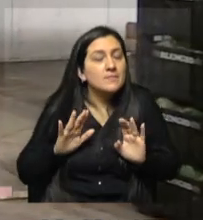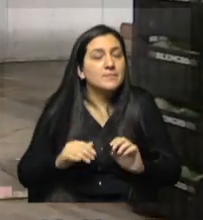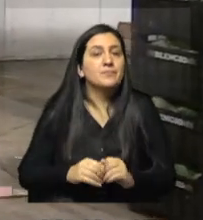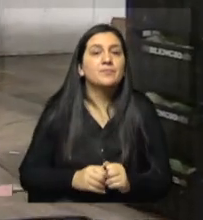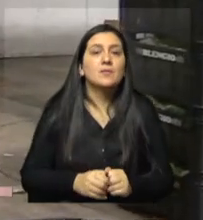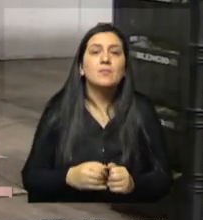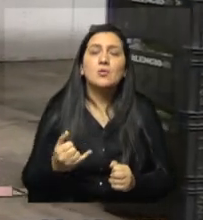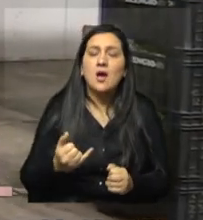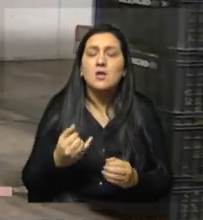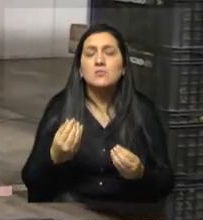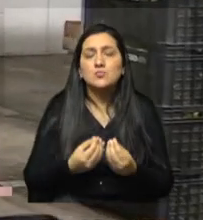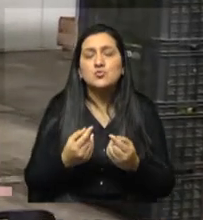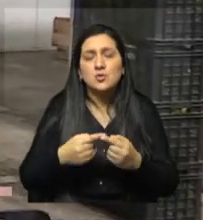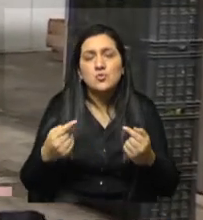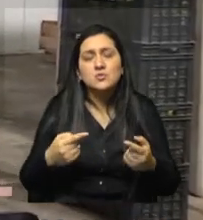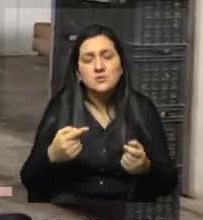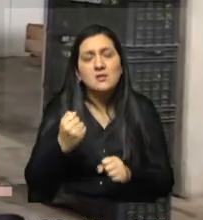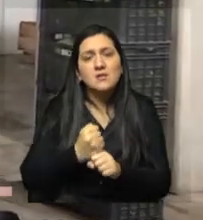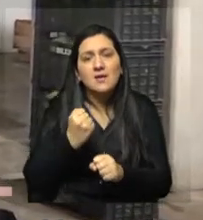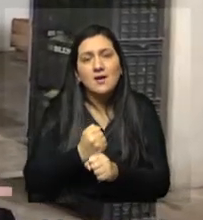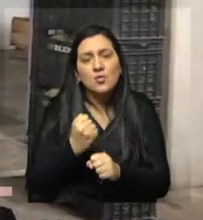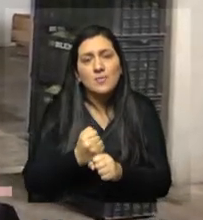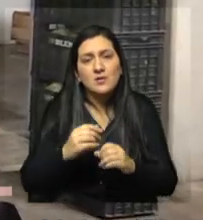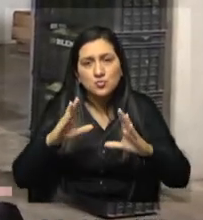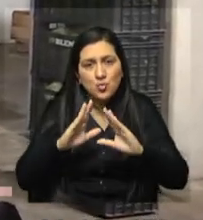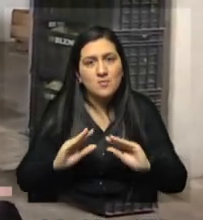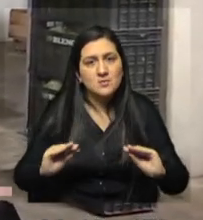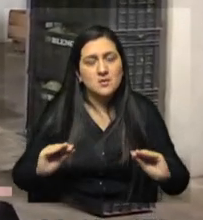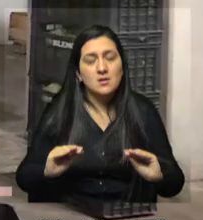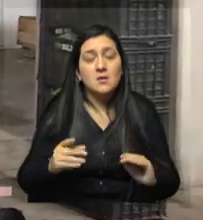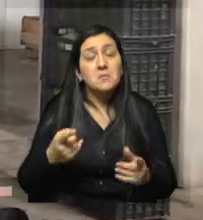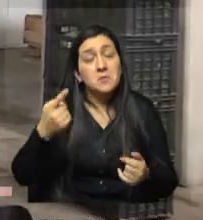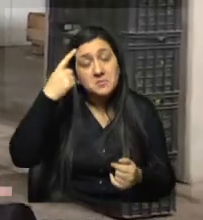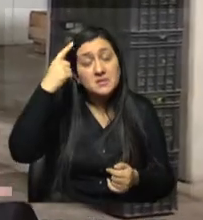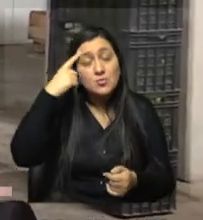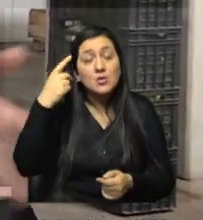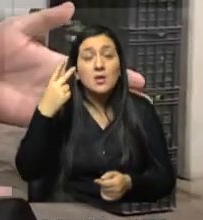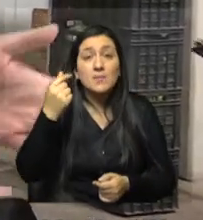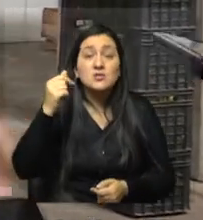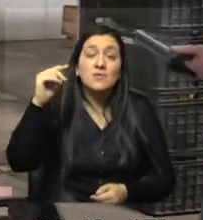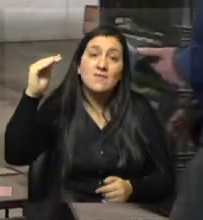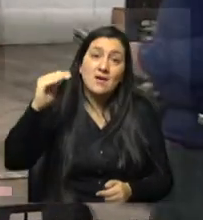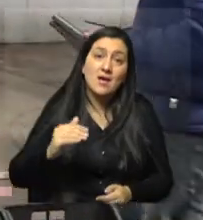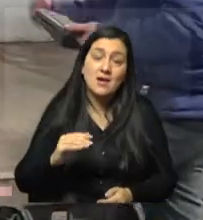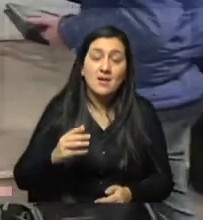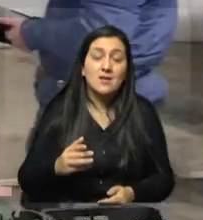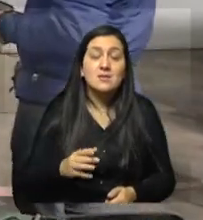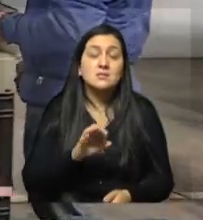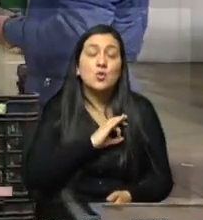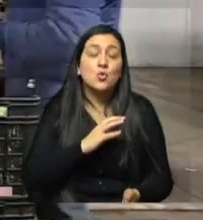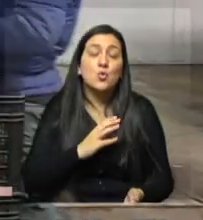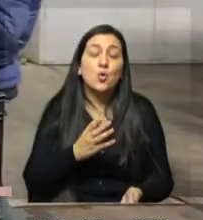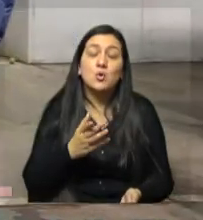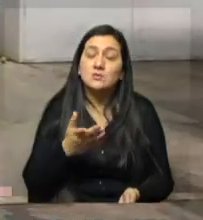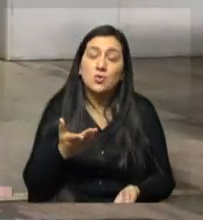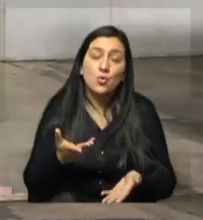digamos, muchas cosas para mitigarla, pero por ahora todo indica que los precios van a venir en baja, y más si lo comparamos con el nivel de precio